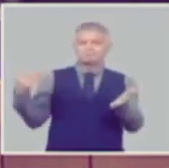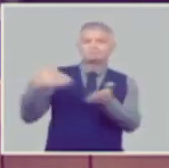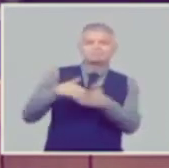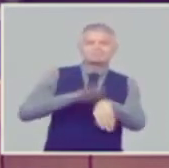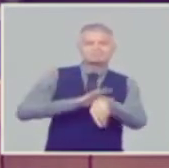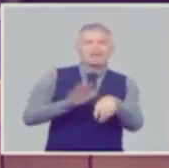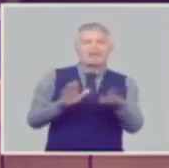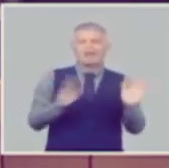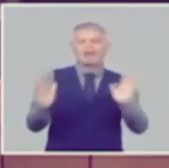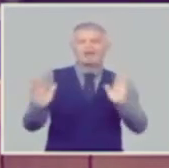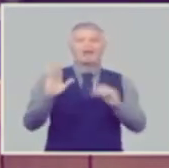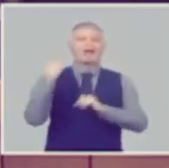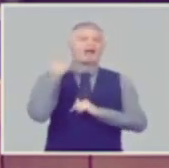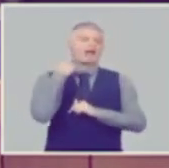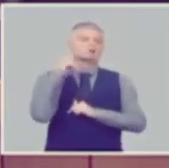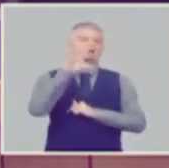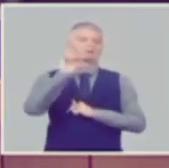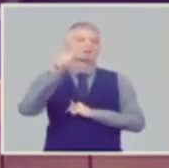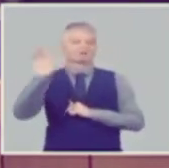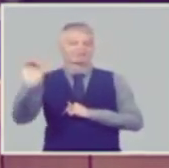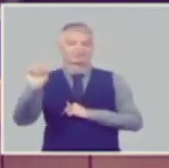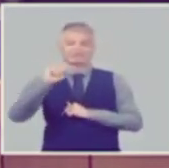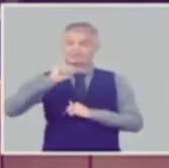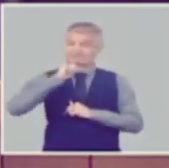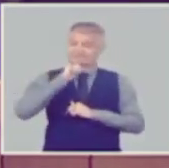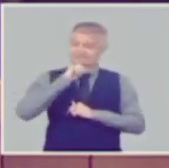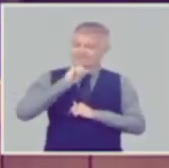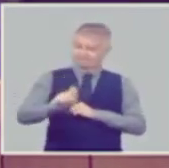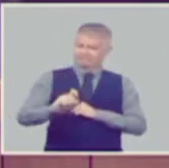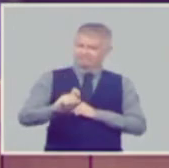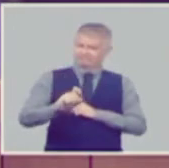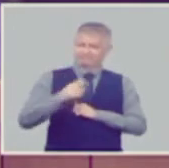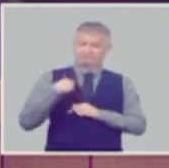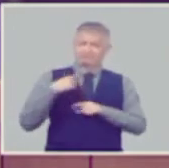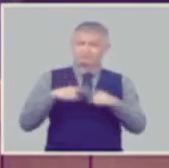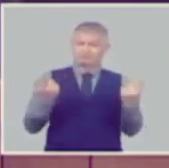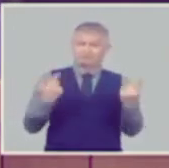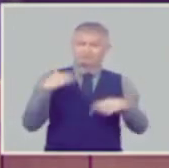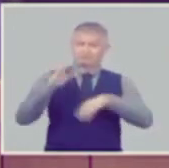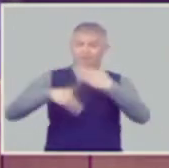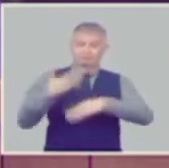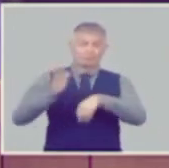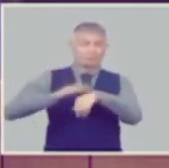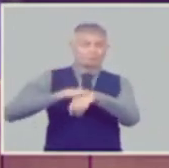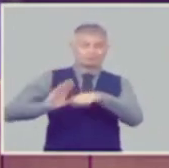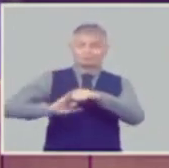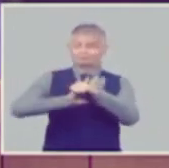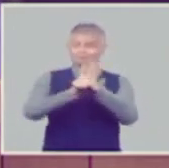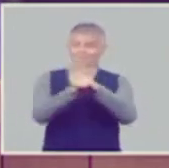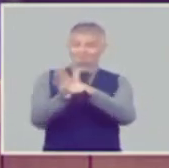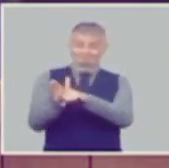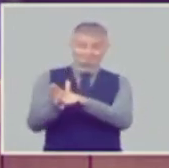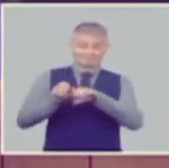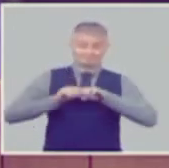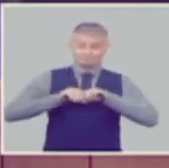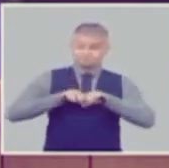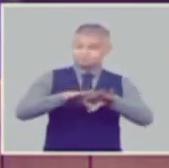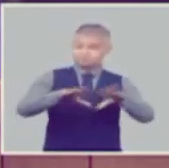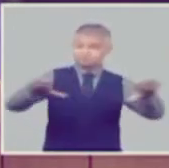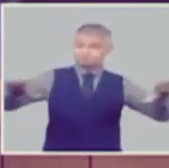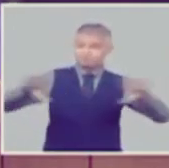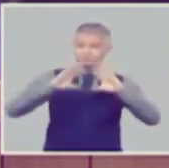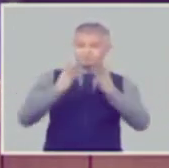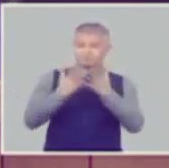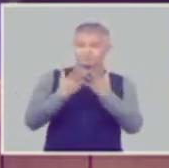duro y desafiante como pocos, a causa de la desconcertante pandemia de la COVID-19 que cerró de golpe y